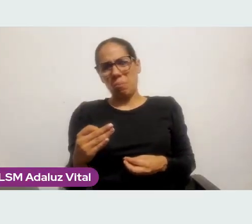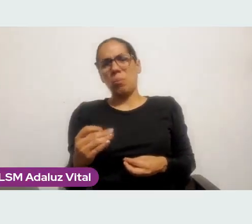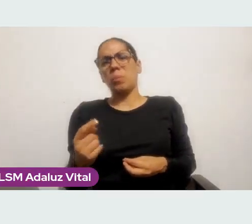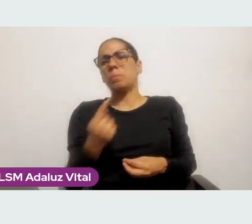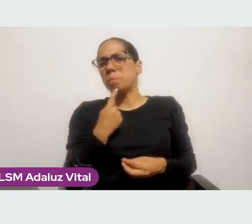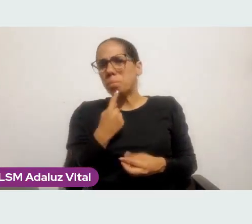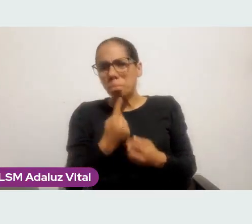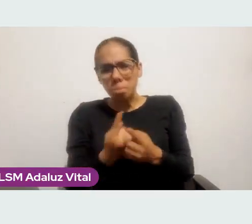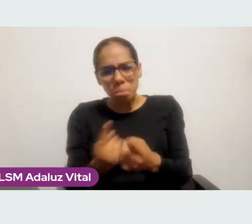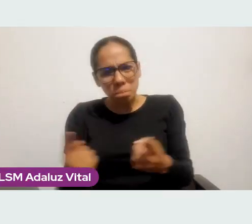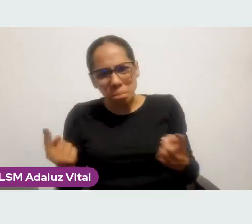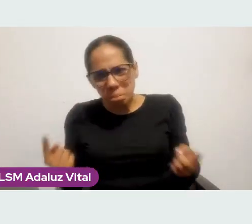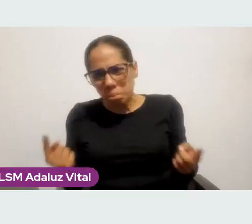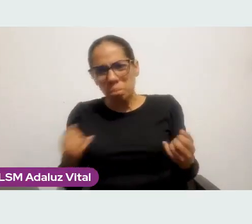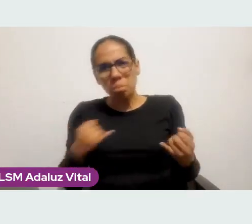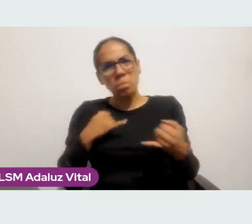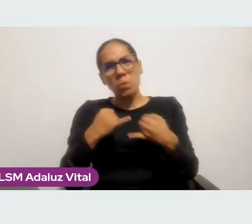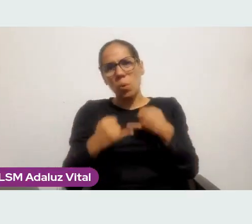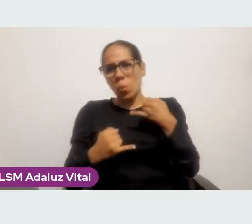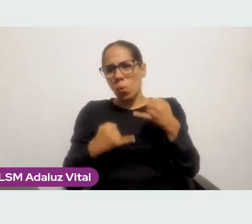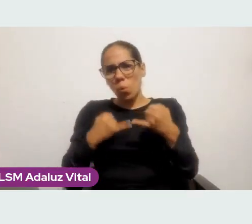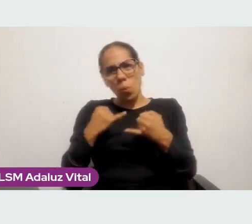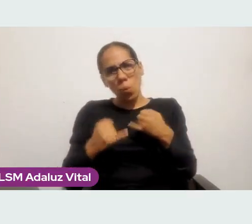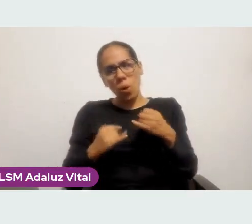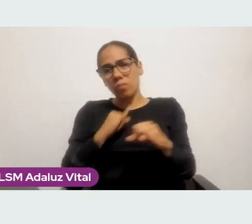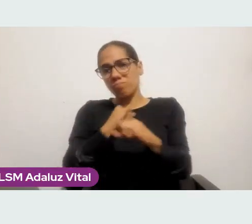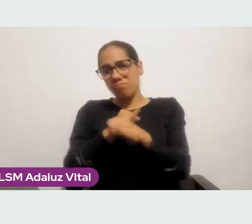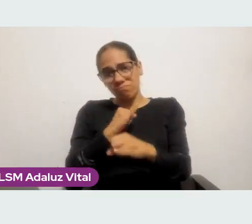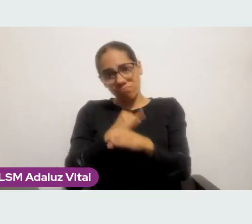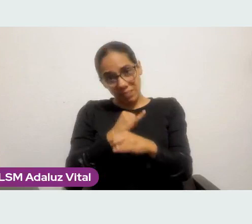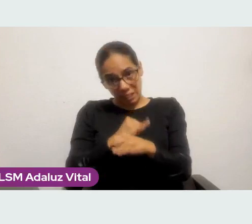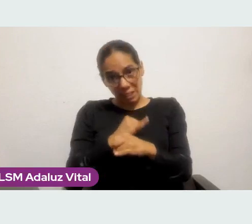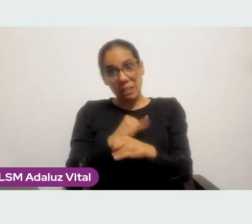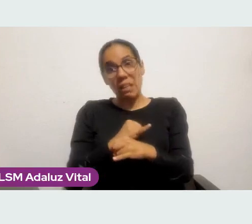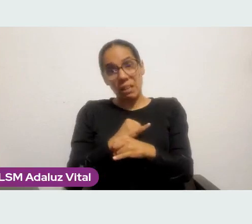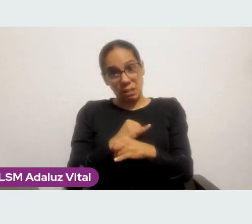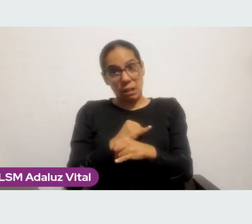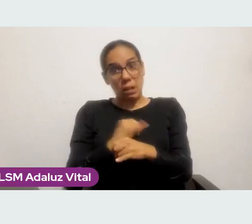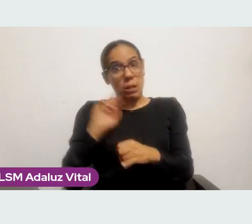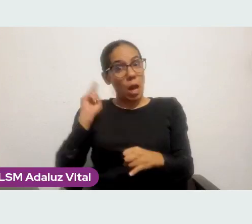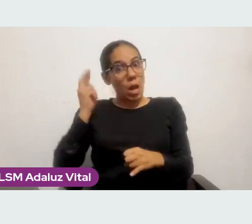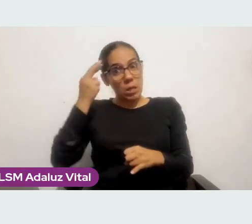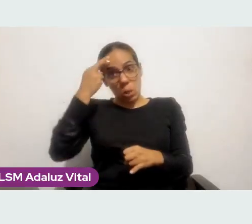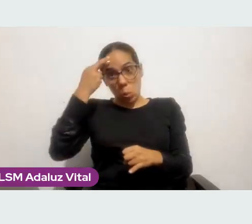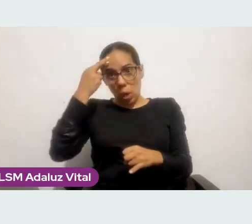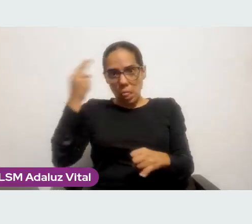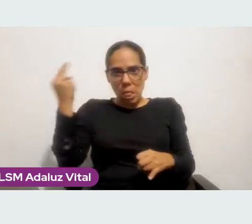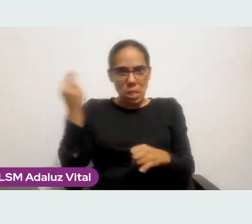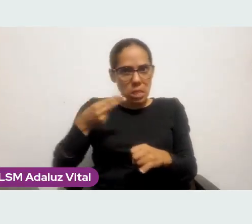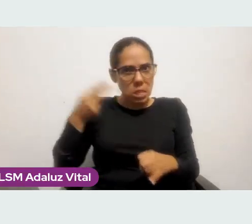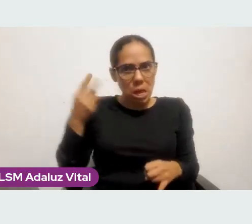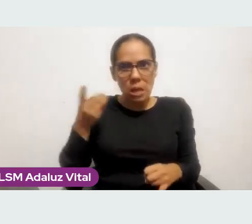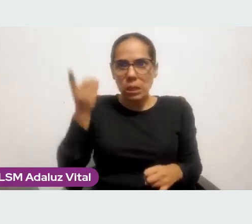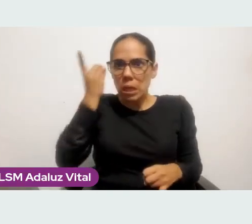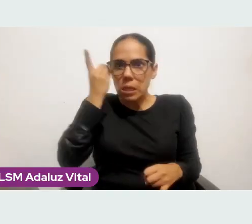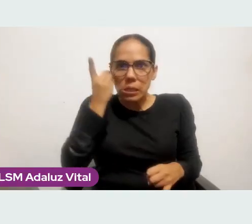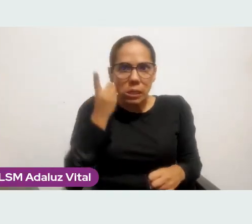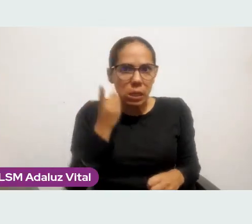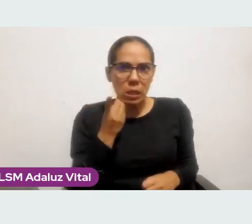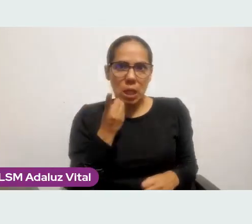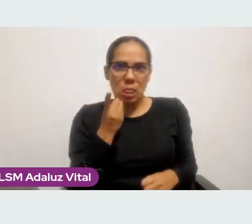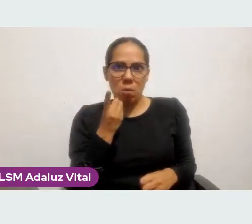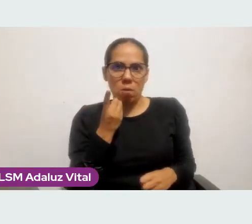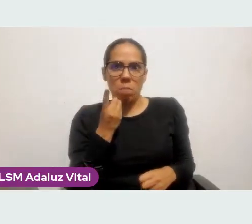conectados a un juego? No olvidemos que neurológicamente el no dormir va a provocar una situación